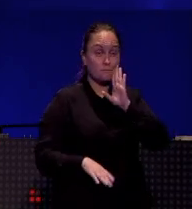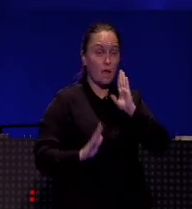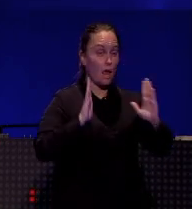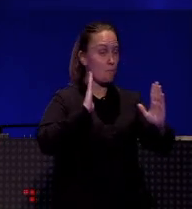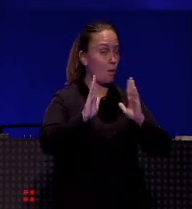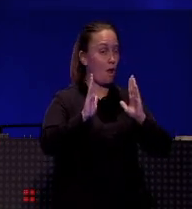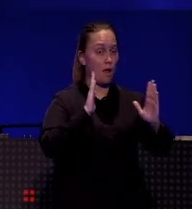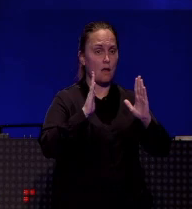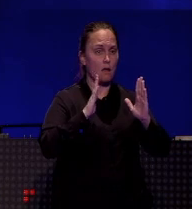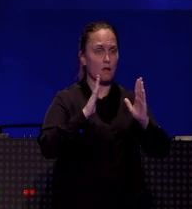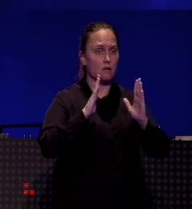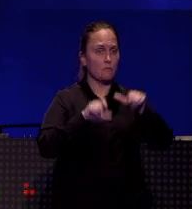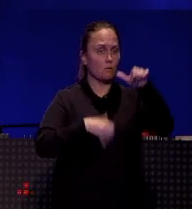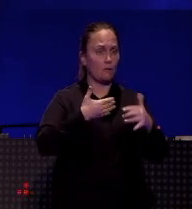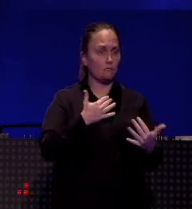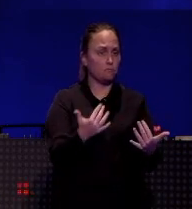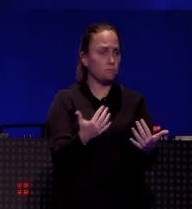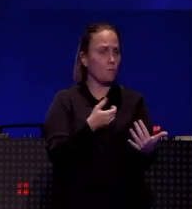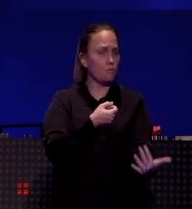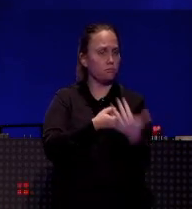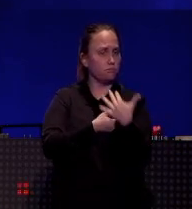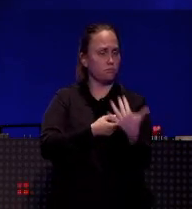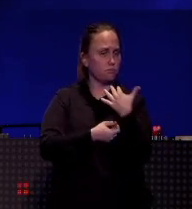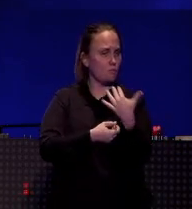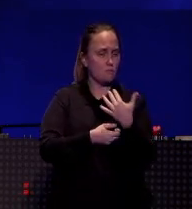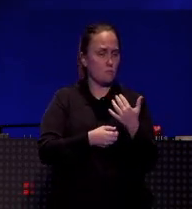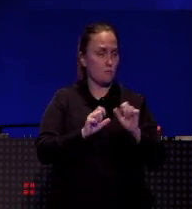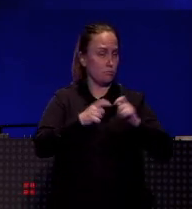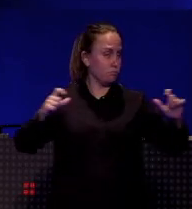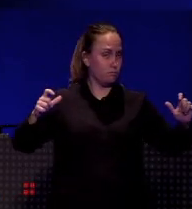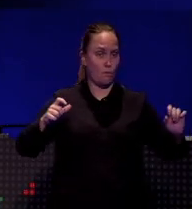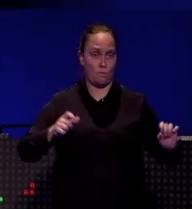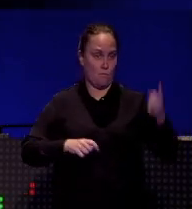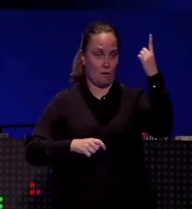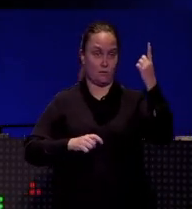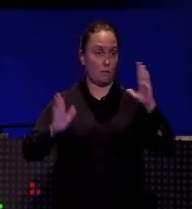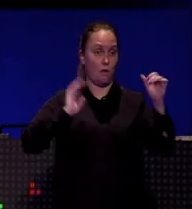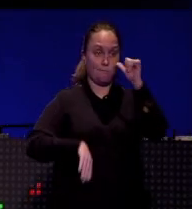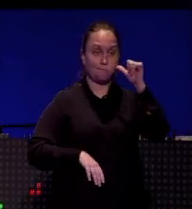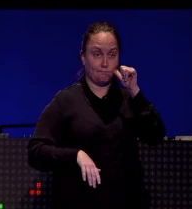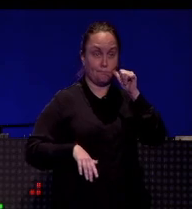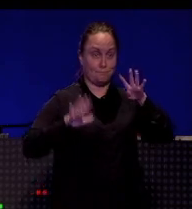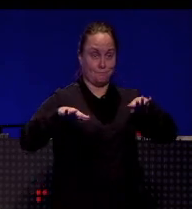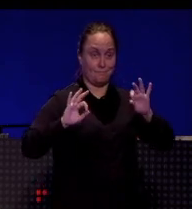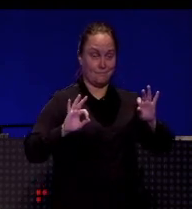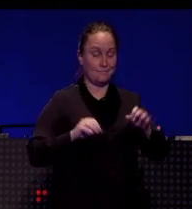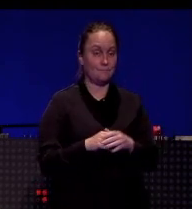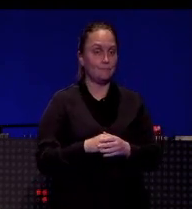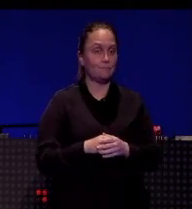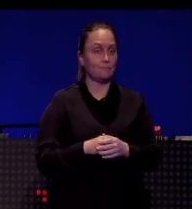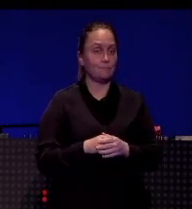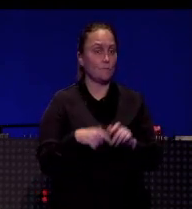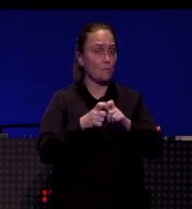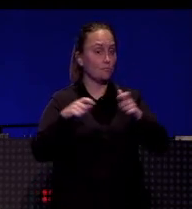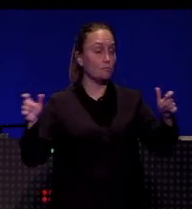que más seguidores aumente en esos meses de embarazo y porque creo que al